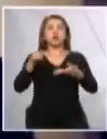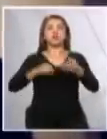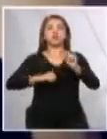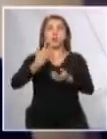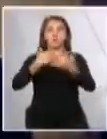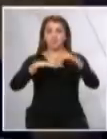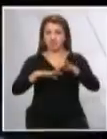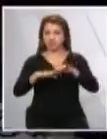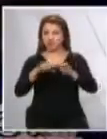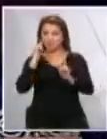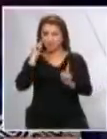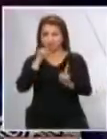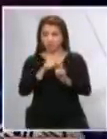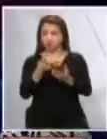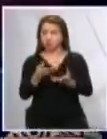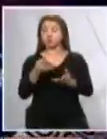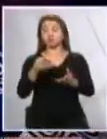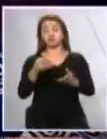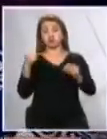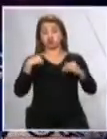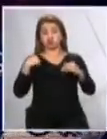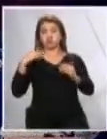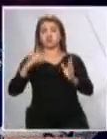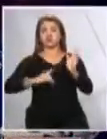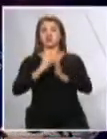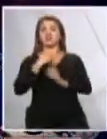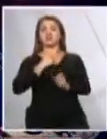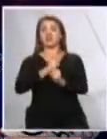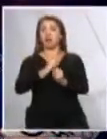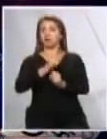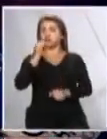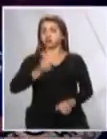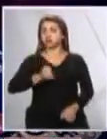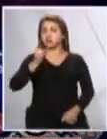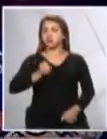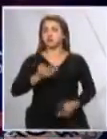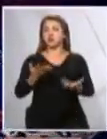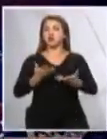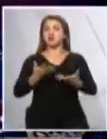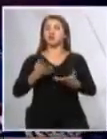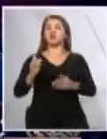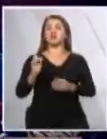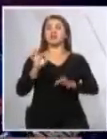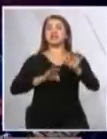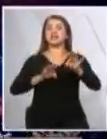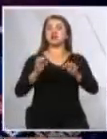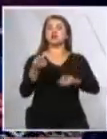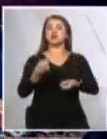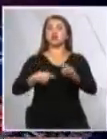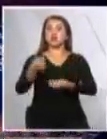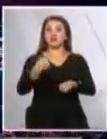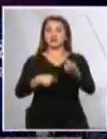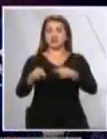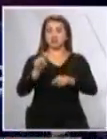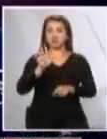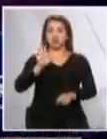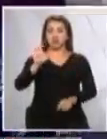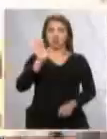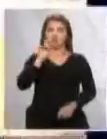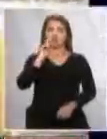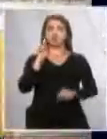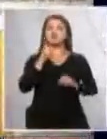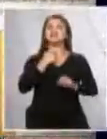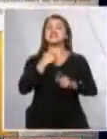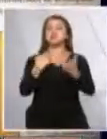empresa en específico? En el ámbito que yo obviamente me he desarrollado siempre, como ingeniero comercial y como magíster en análisis